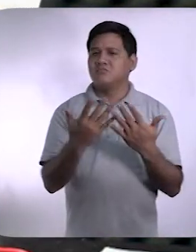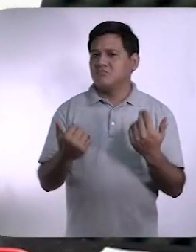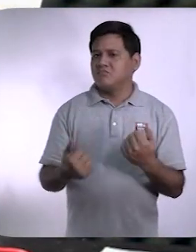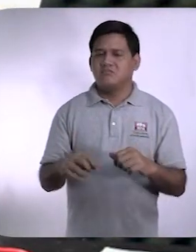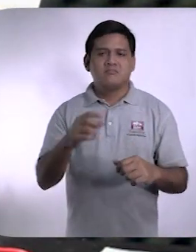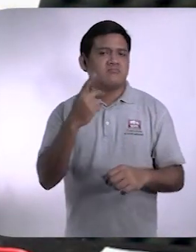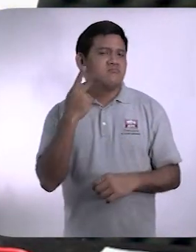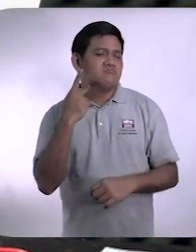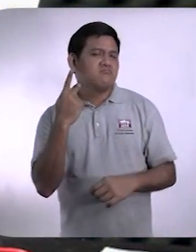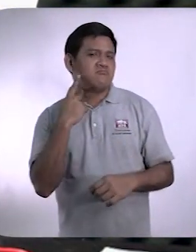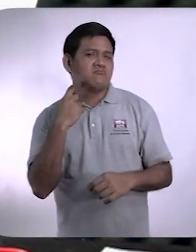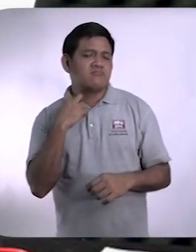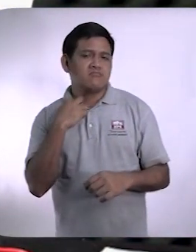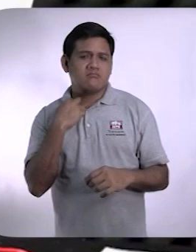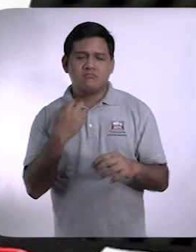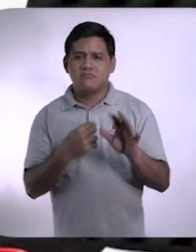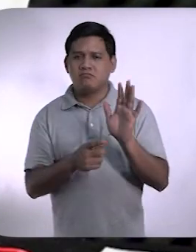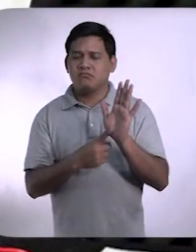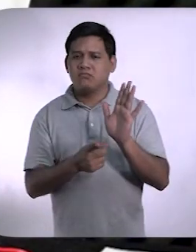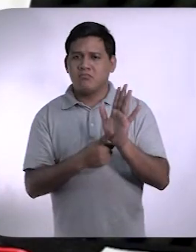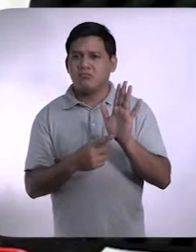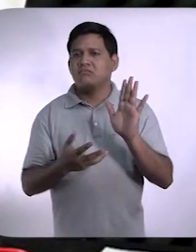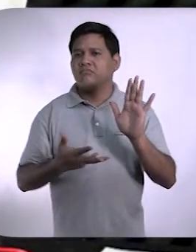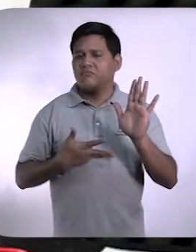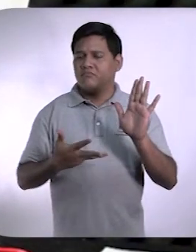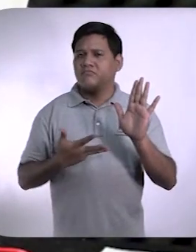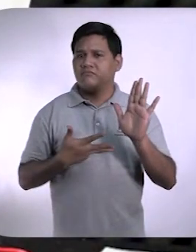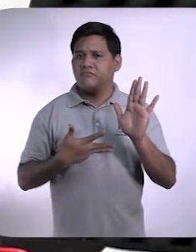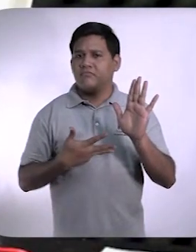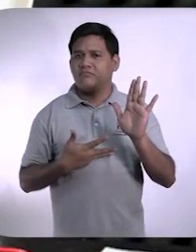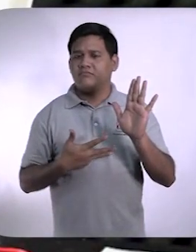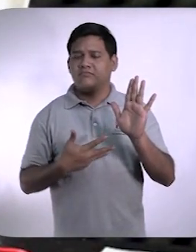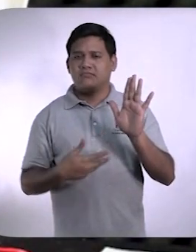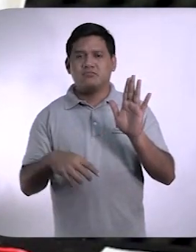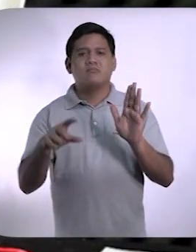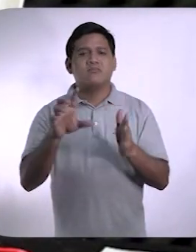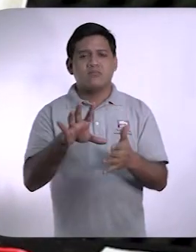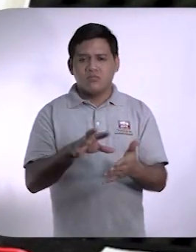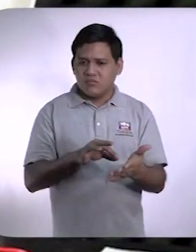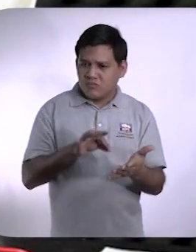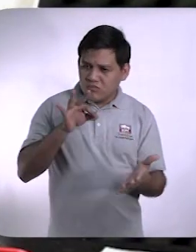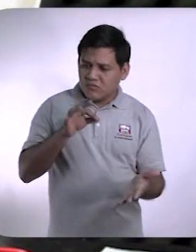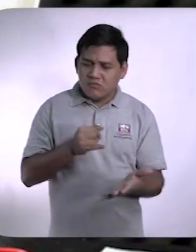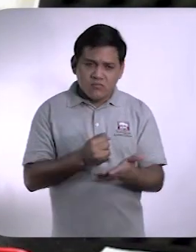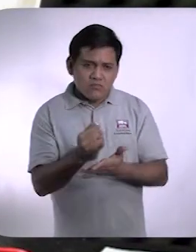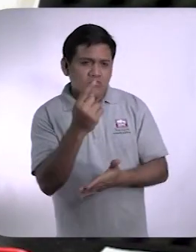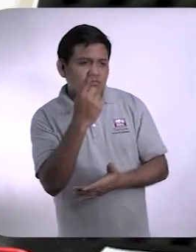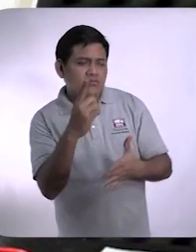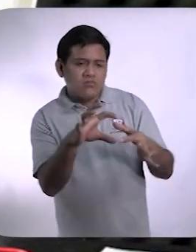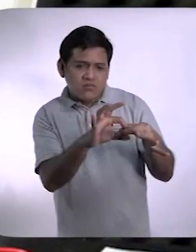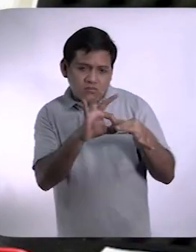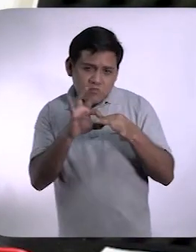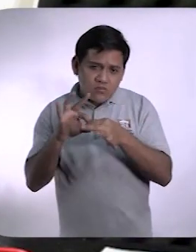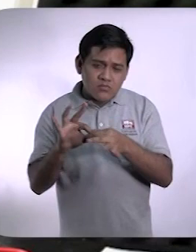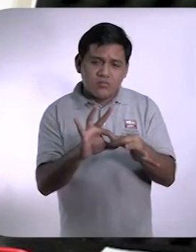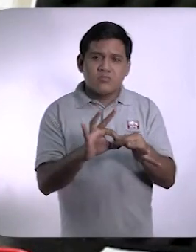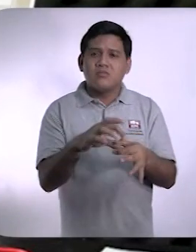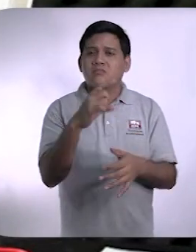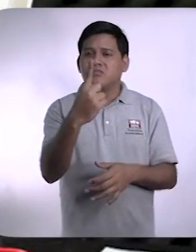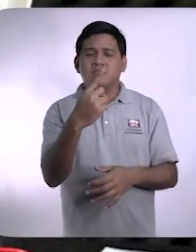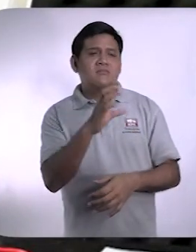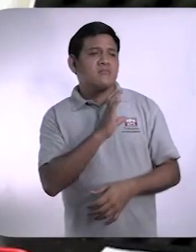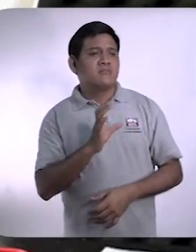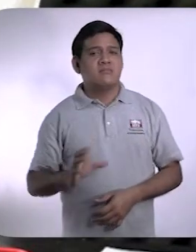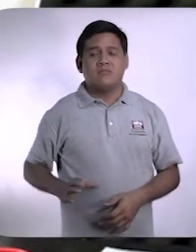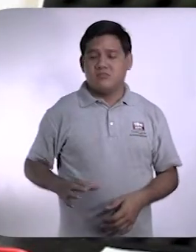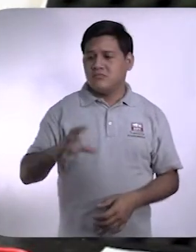estos partidos. Existe para esta elección una coalición y una candidatura común. Vamos a